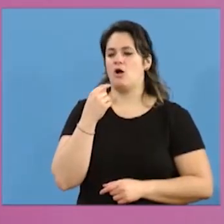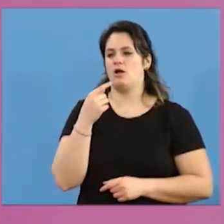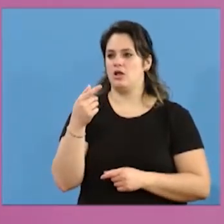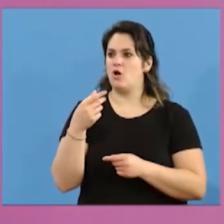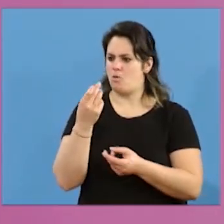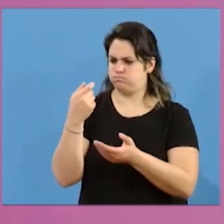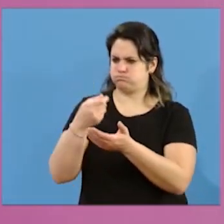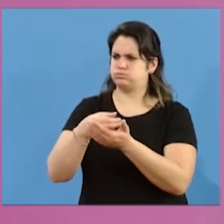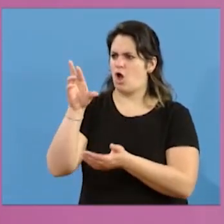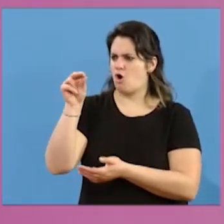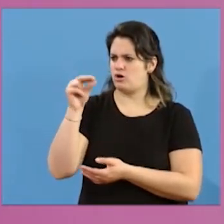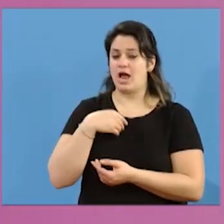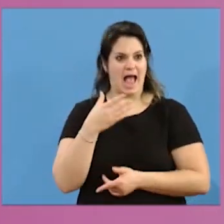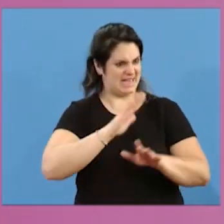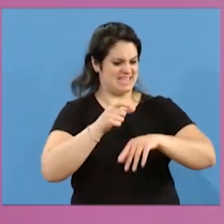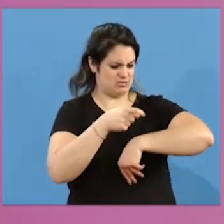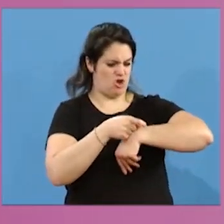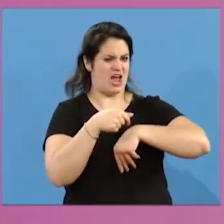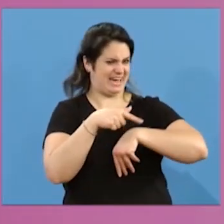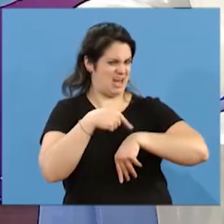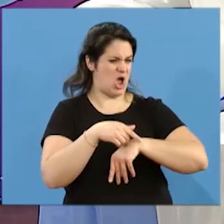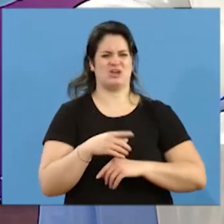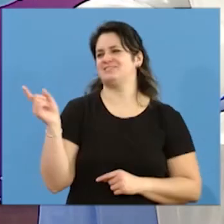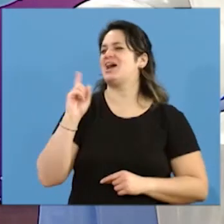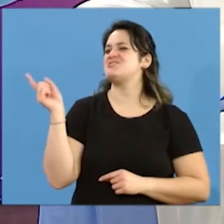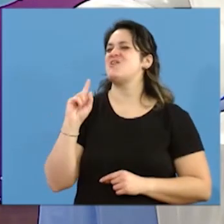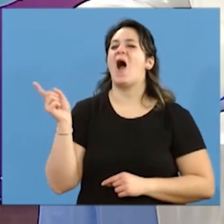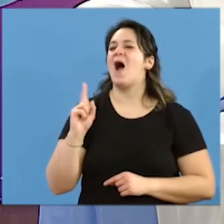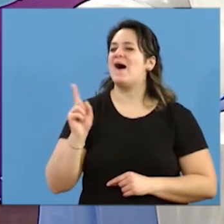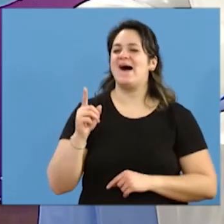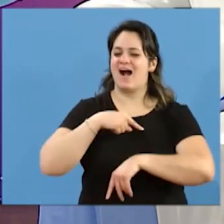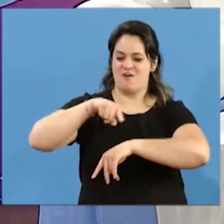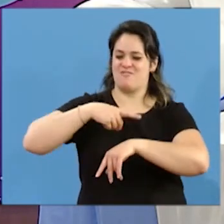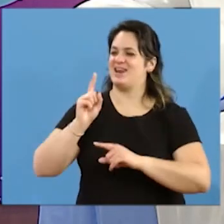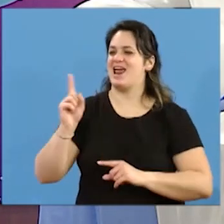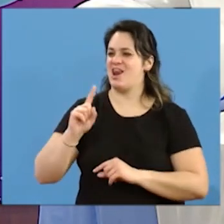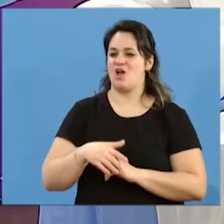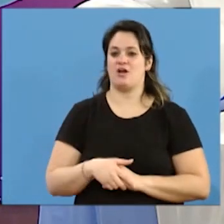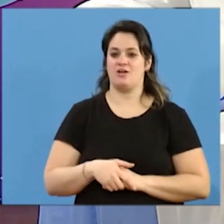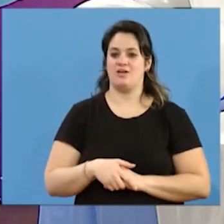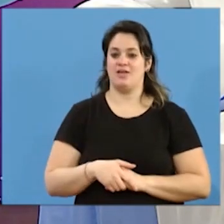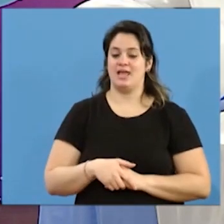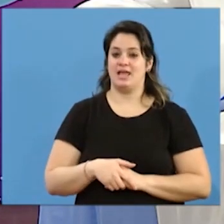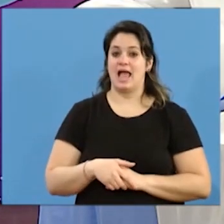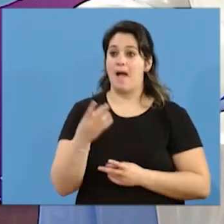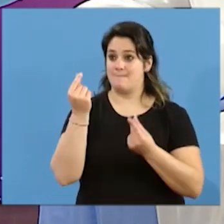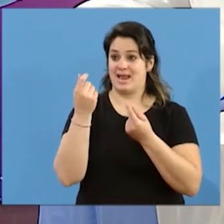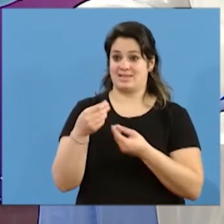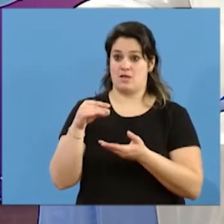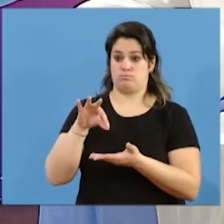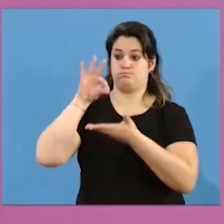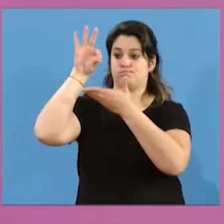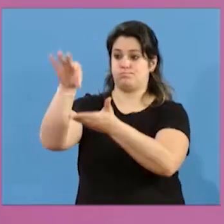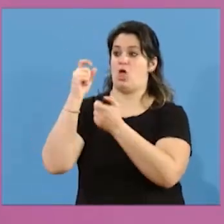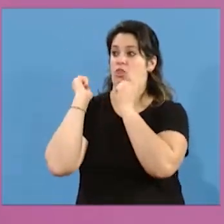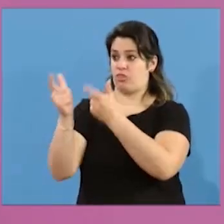hizo? ¿Se hizo un reloj? No, no se hizo un reloj, la donó la plata.